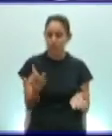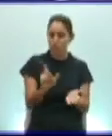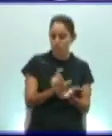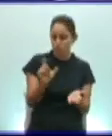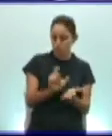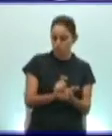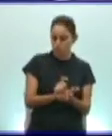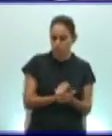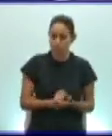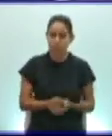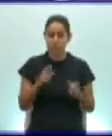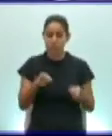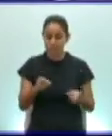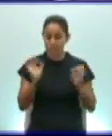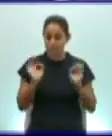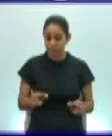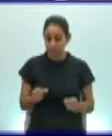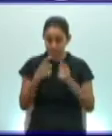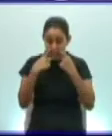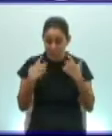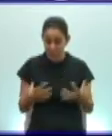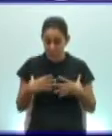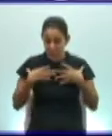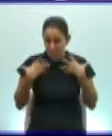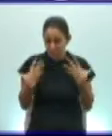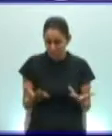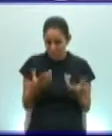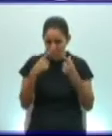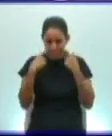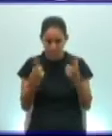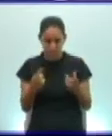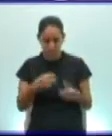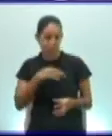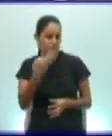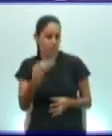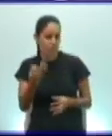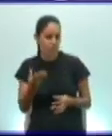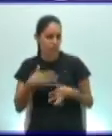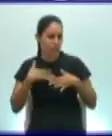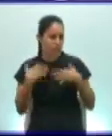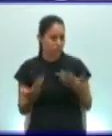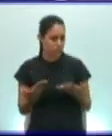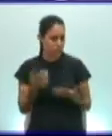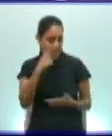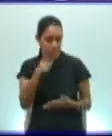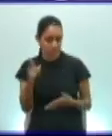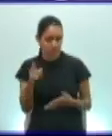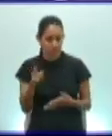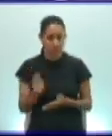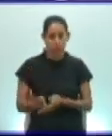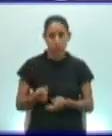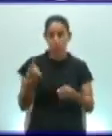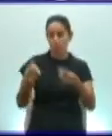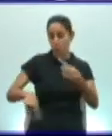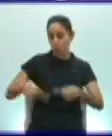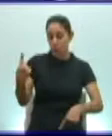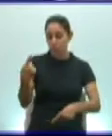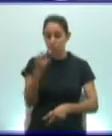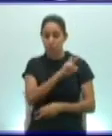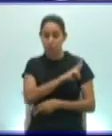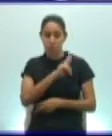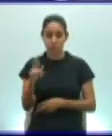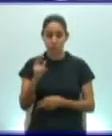importante ver cuál es la reacción de ese imperialismo, la reacción de la contrarrevolución ante todas estas medidas y ante el propio